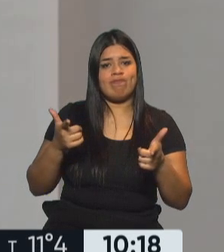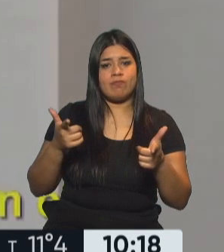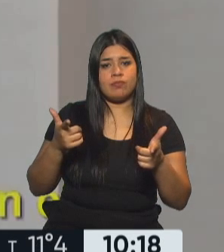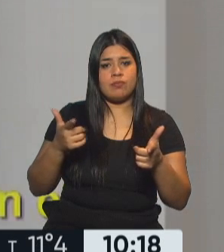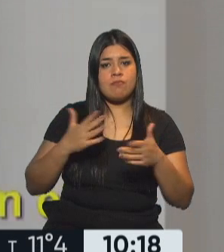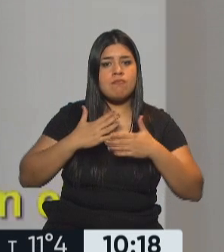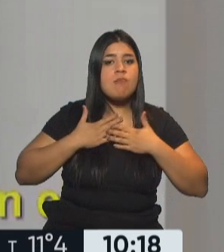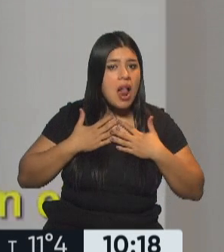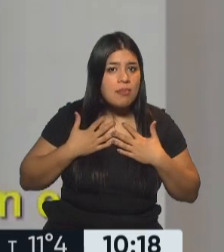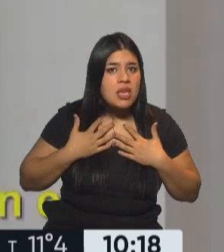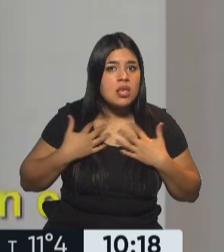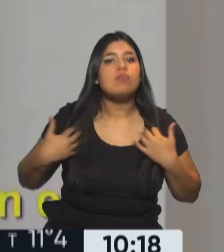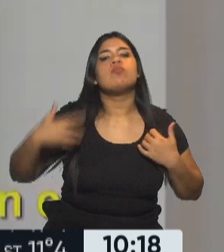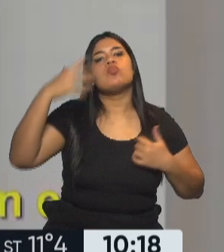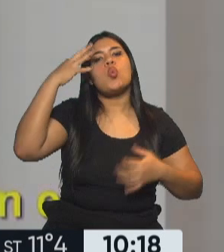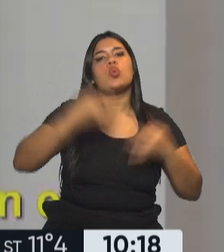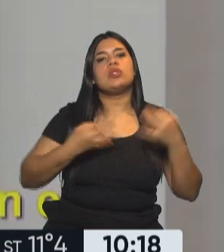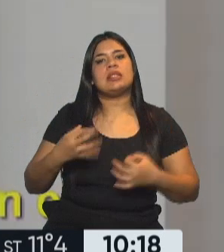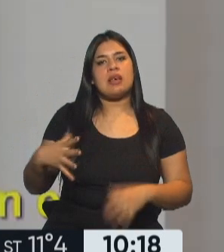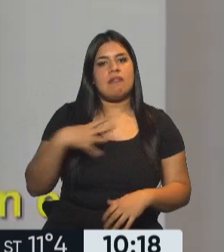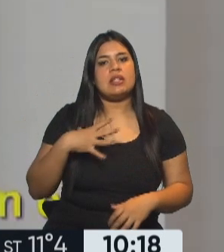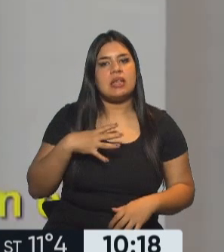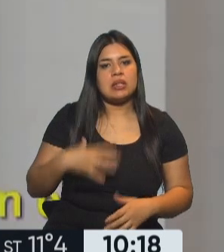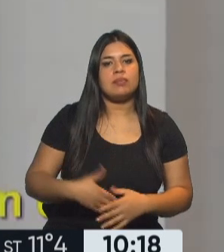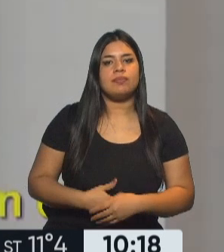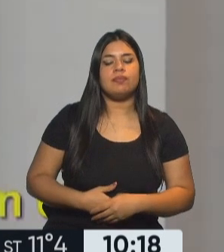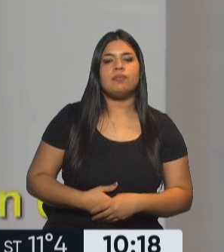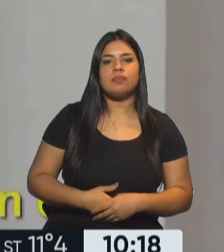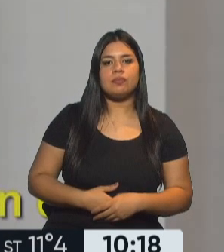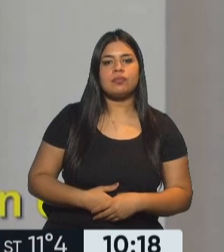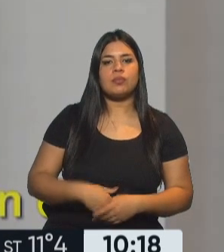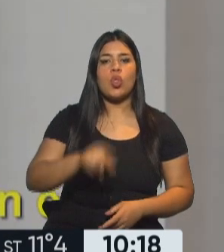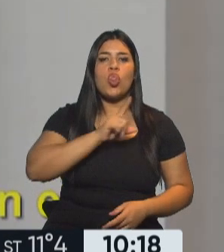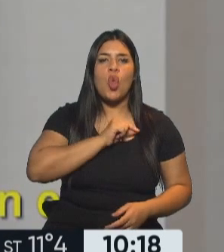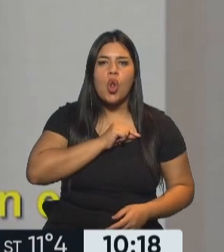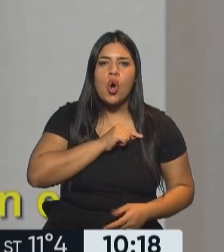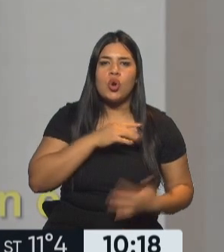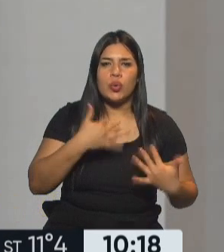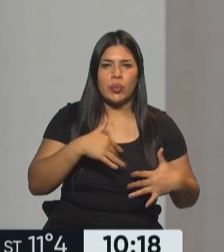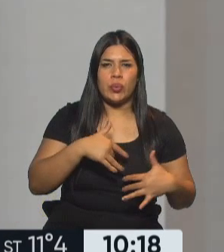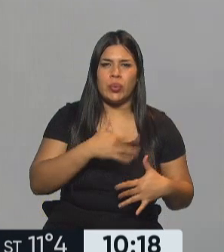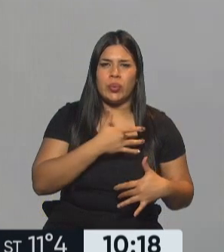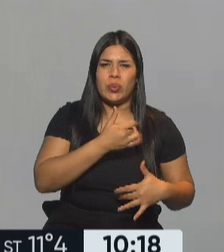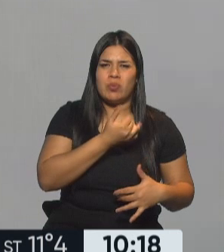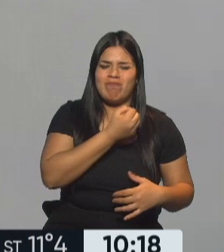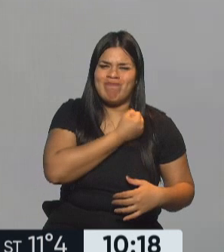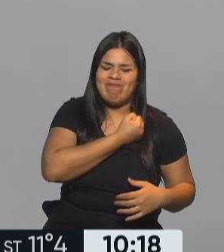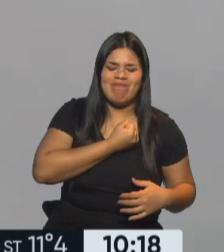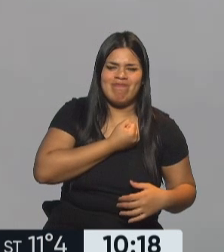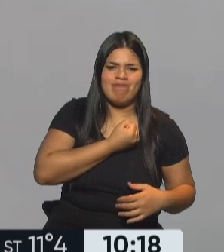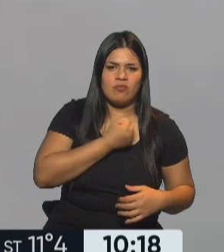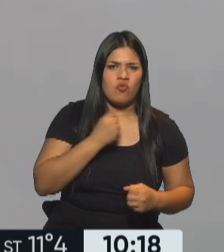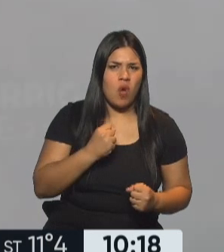impunidad, inmoralidad, un dolor y una herida profunda en el corazón. Bueno, mi